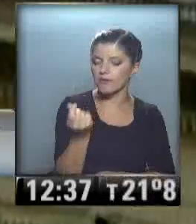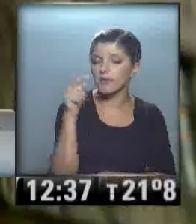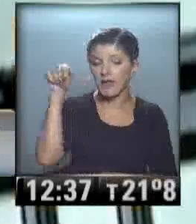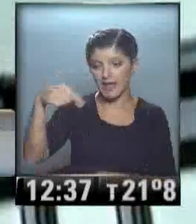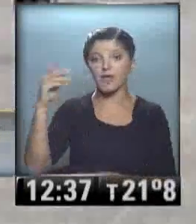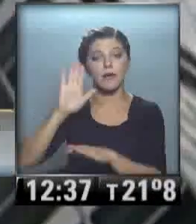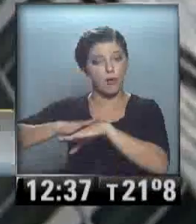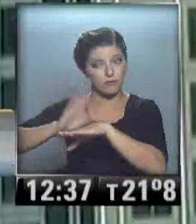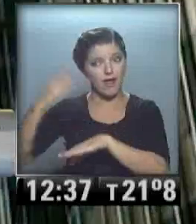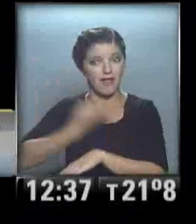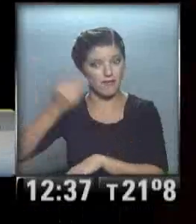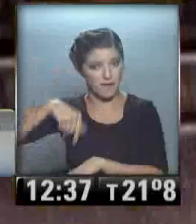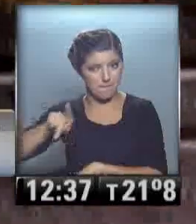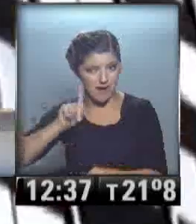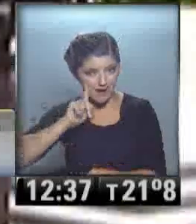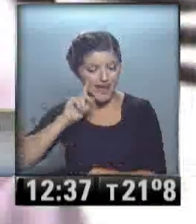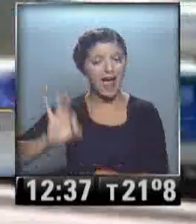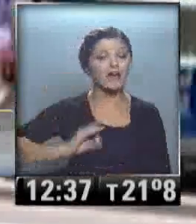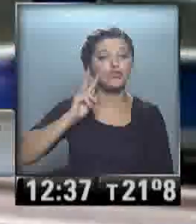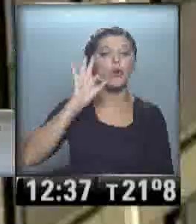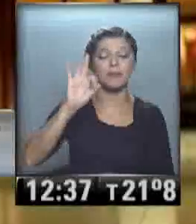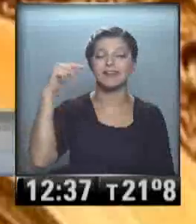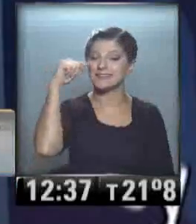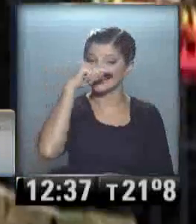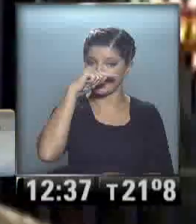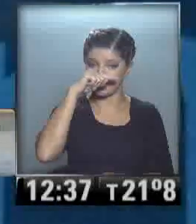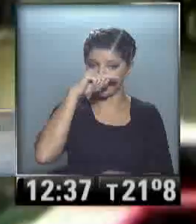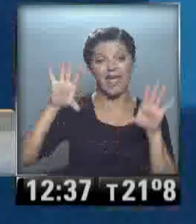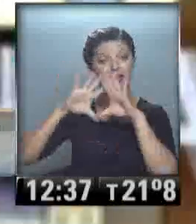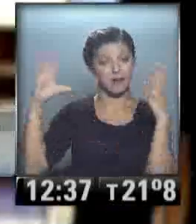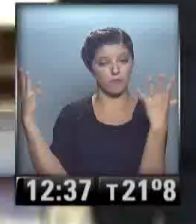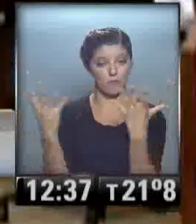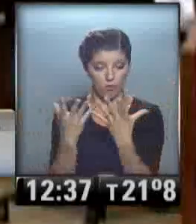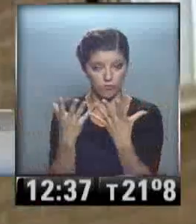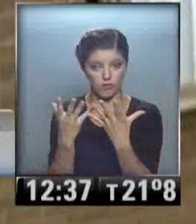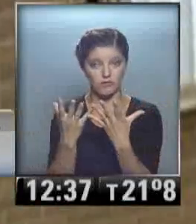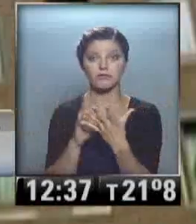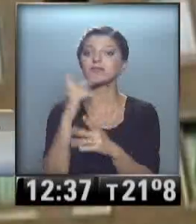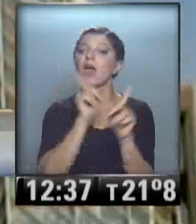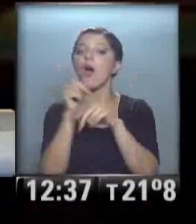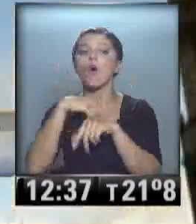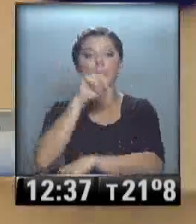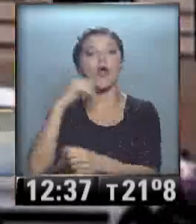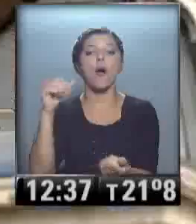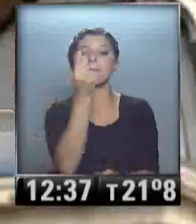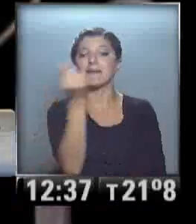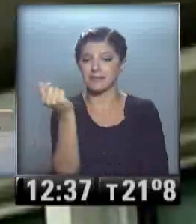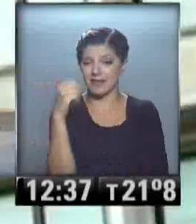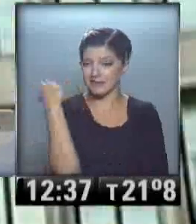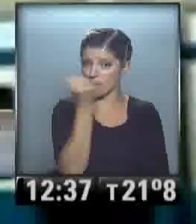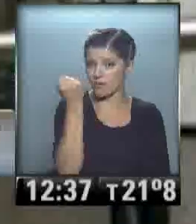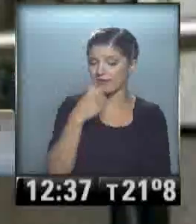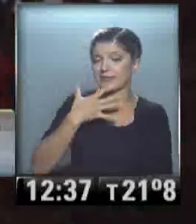estos movimientos especulativos en 2007 en los mercados mundiales no tuvo como víctima a los capitalistas que tomaron